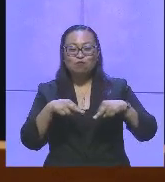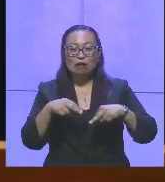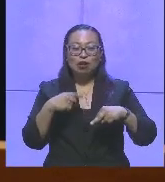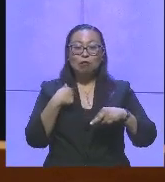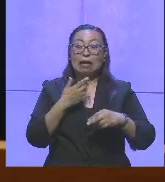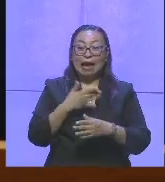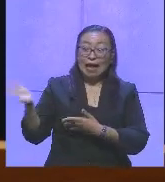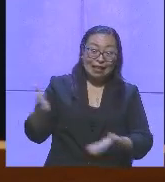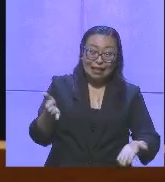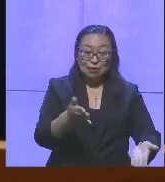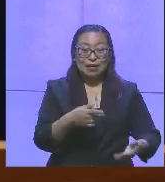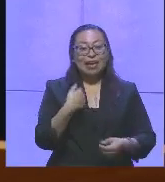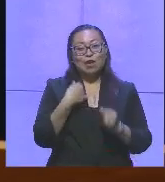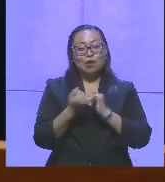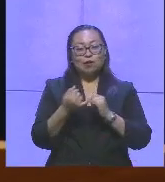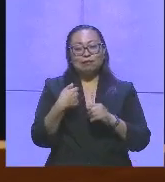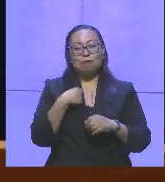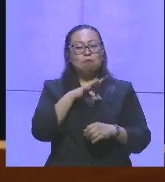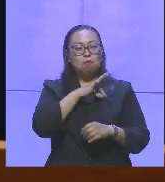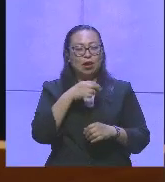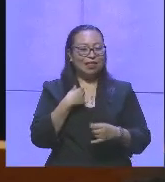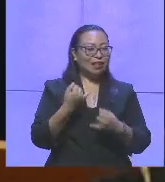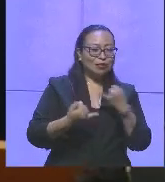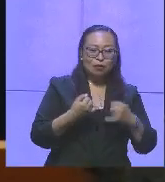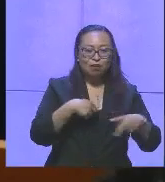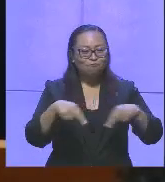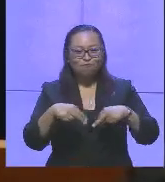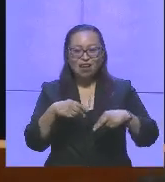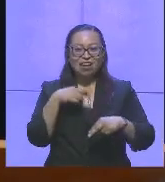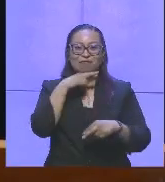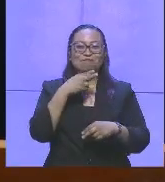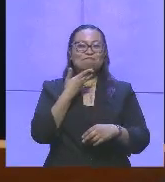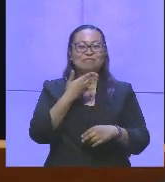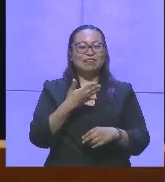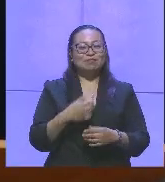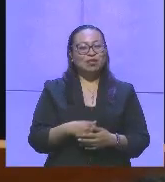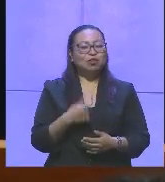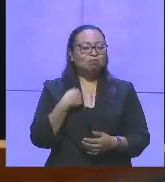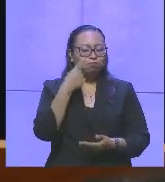minutos y hay que ganarse la titularidad, ¿verdad? Bueno,